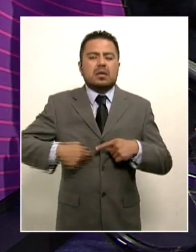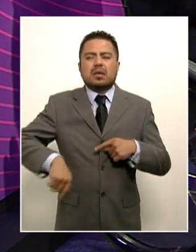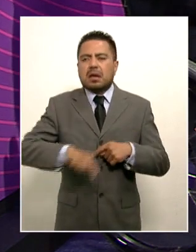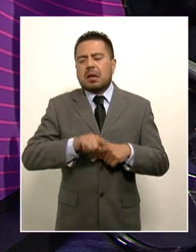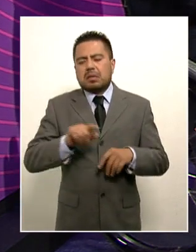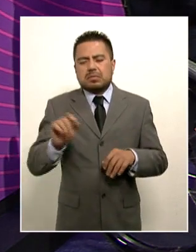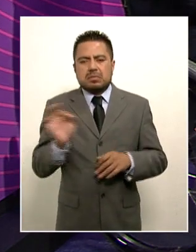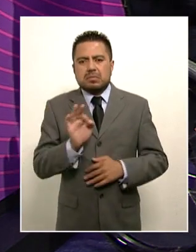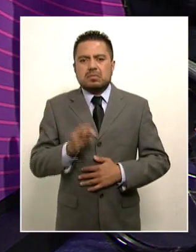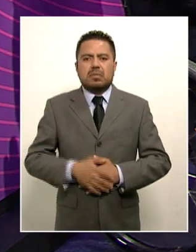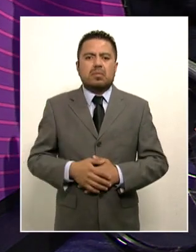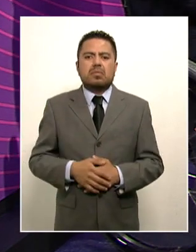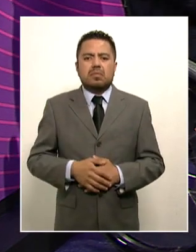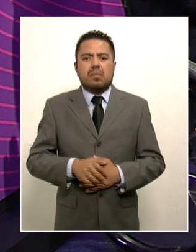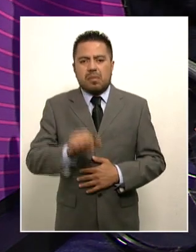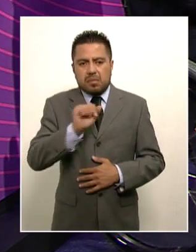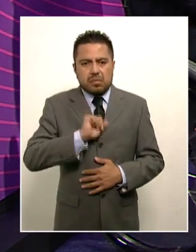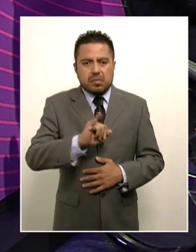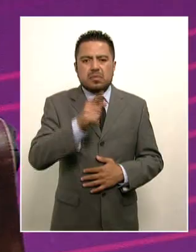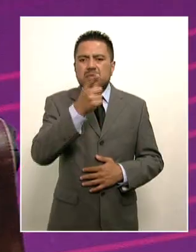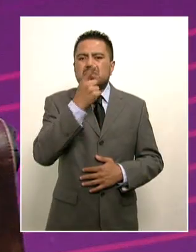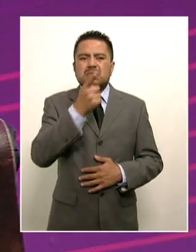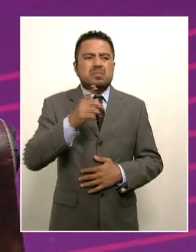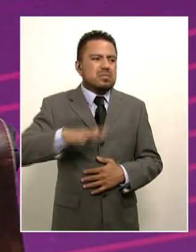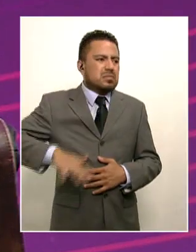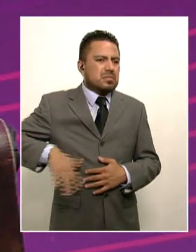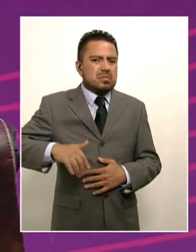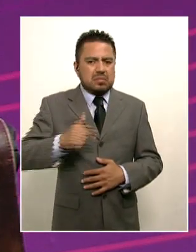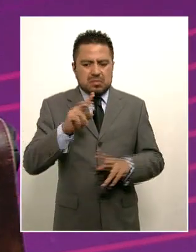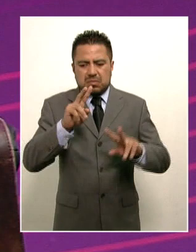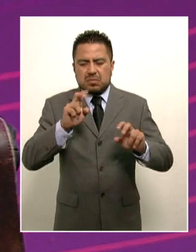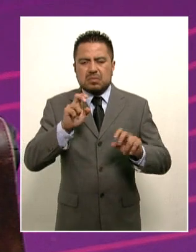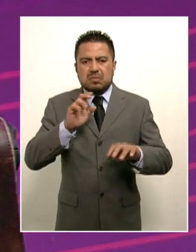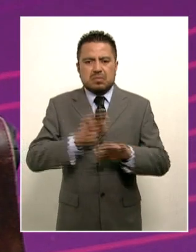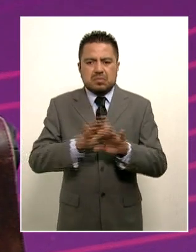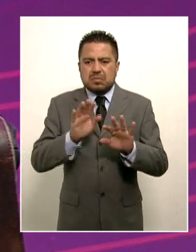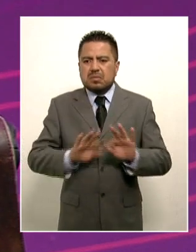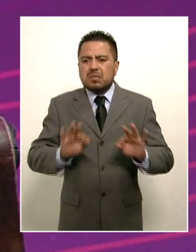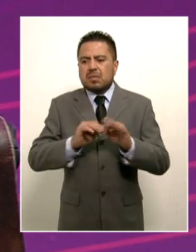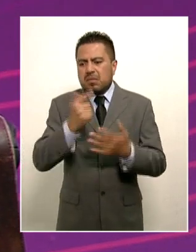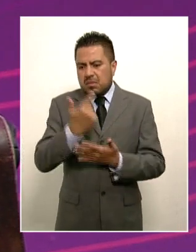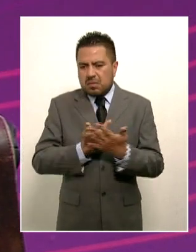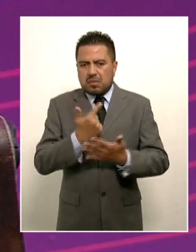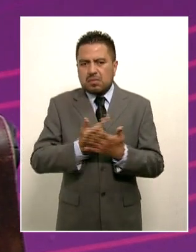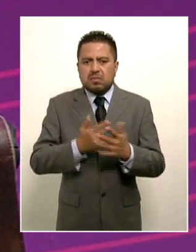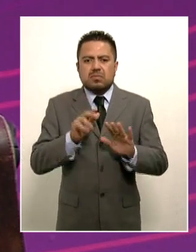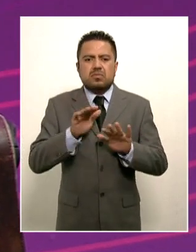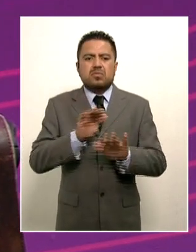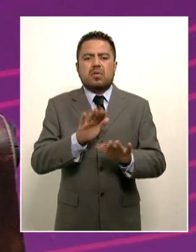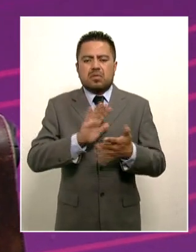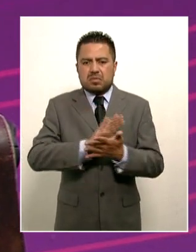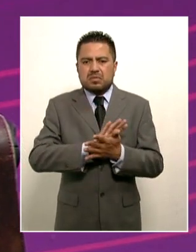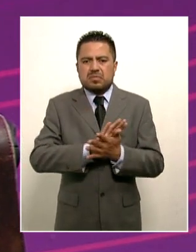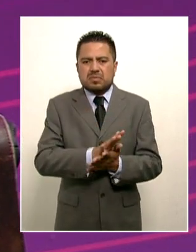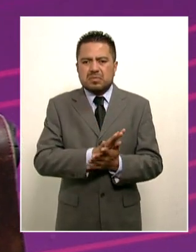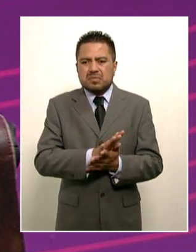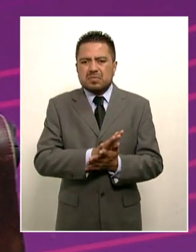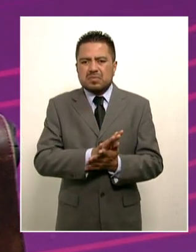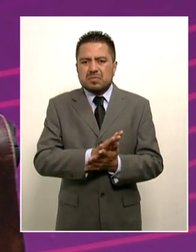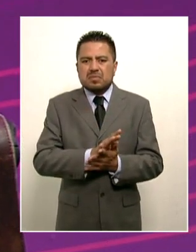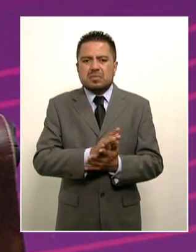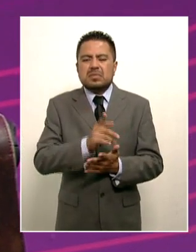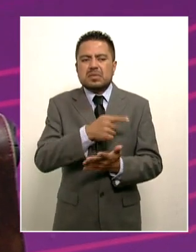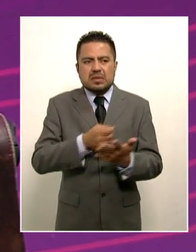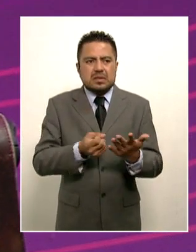menos. Claro. Y tú dijiste ahora un tema que me parece central en la encuesta nacional sobre discriminación. Sale